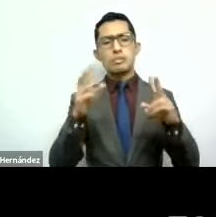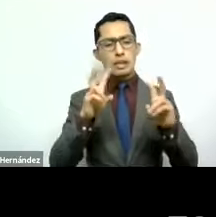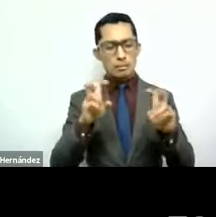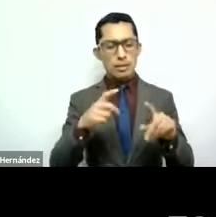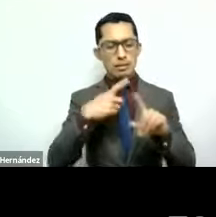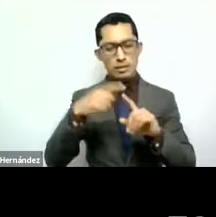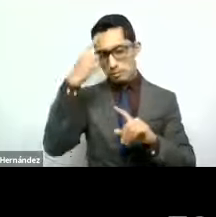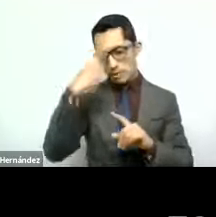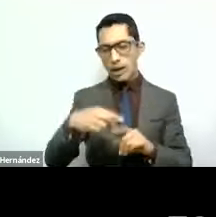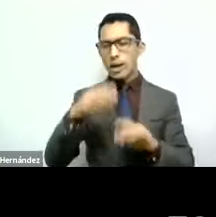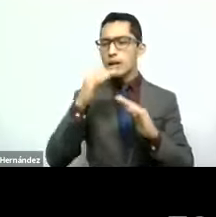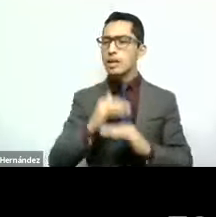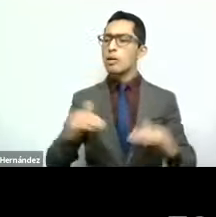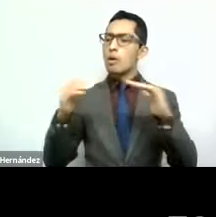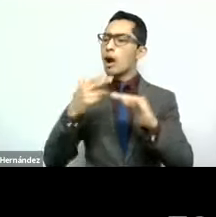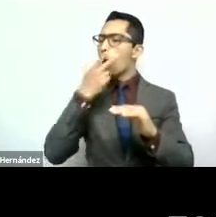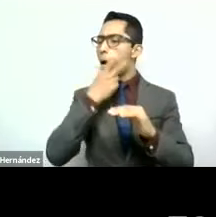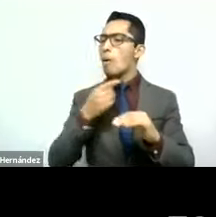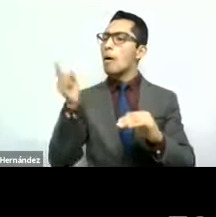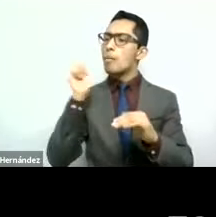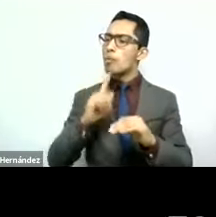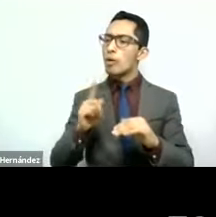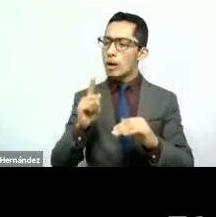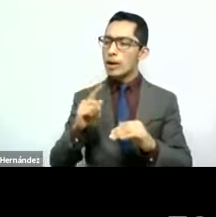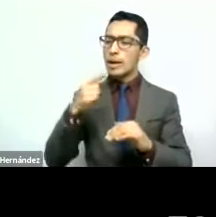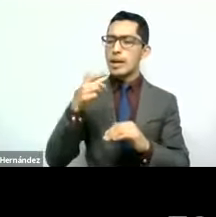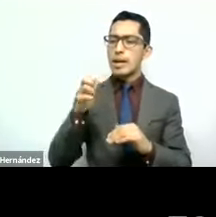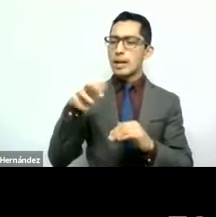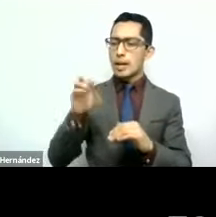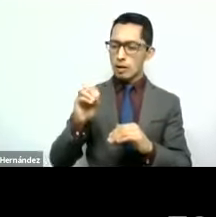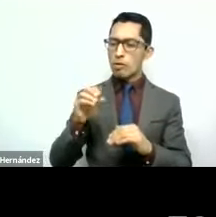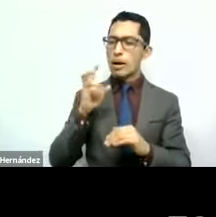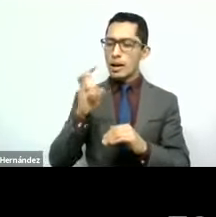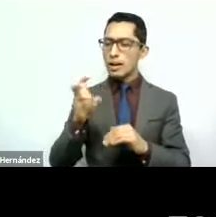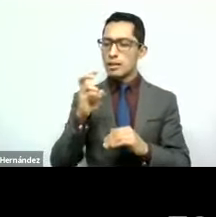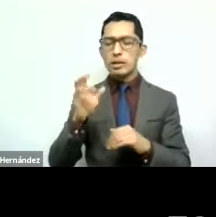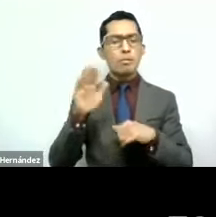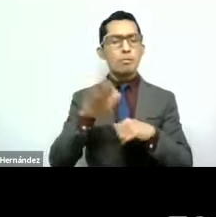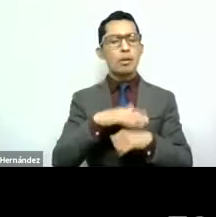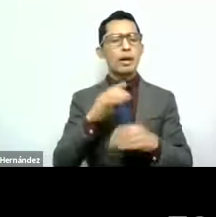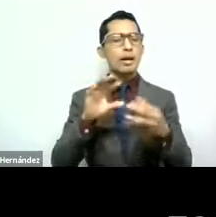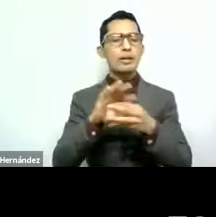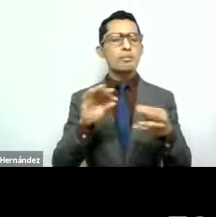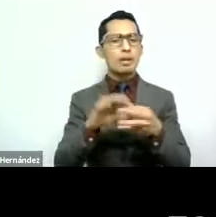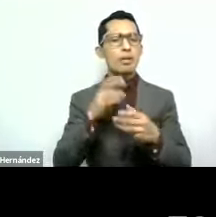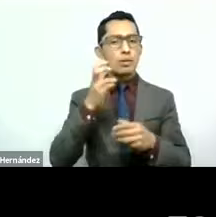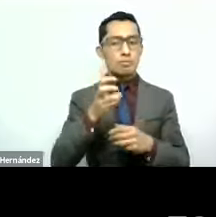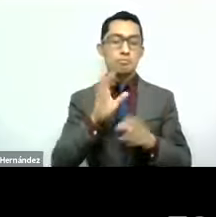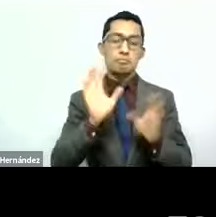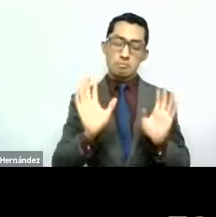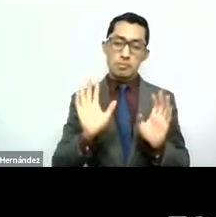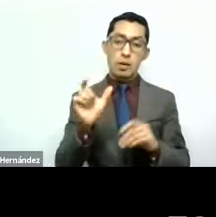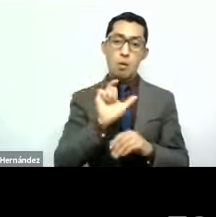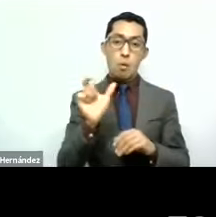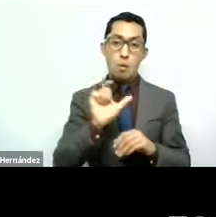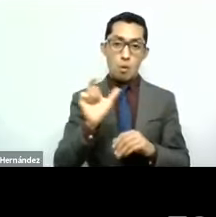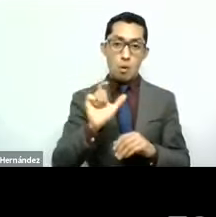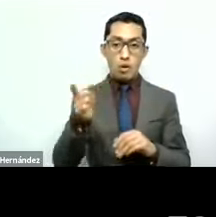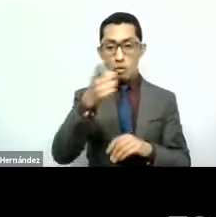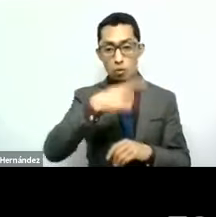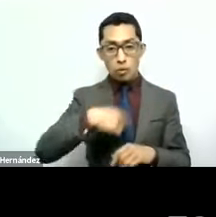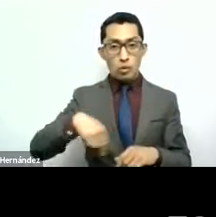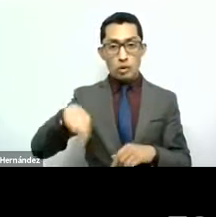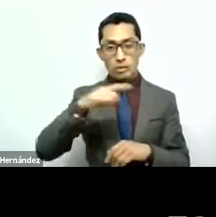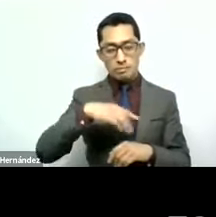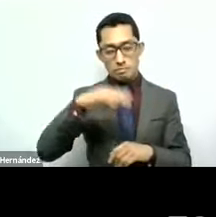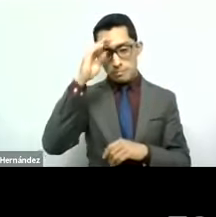no discriminación en relación con el género. ¿Y por qué lo voy a decir así? Porque aun cuando de entrada pudiéramos